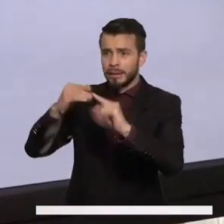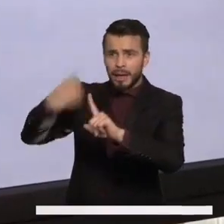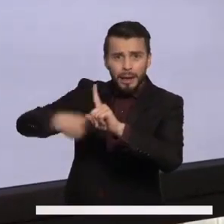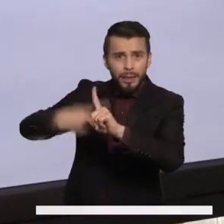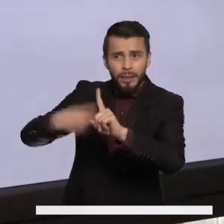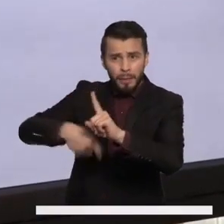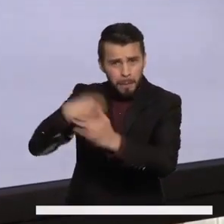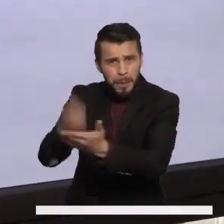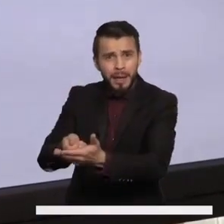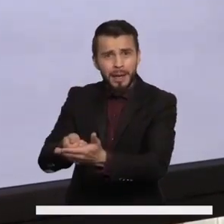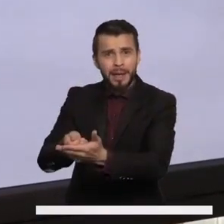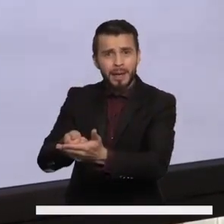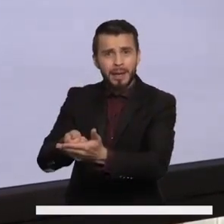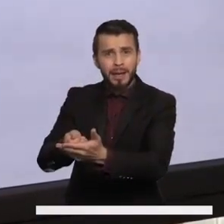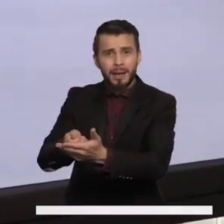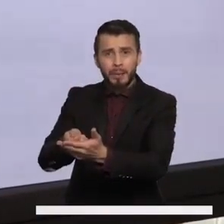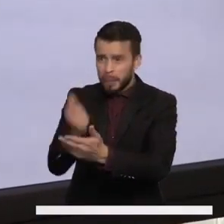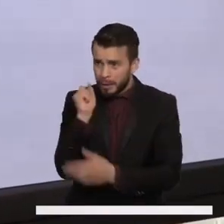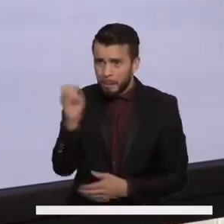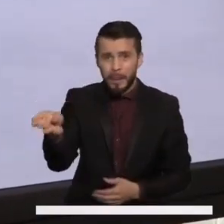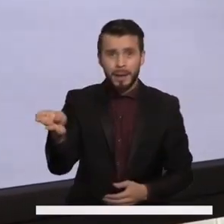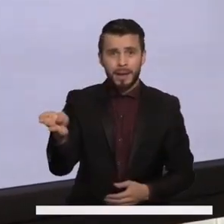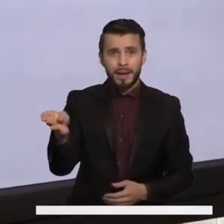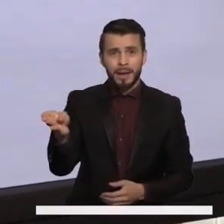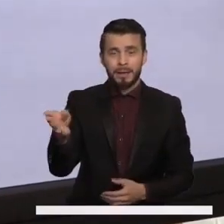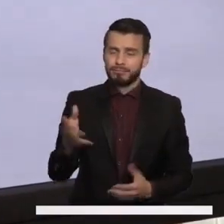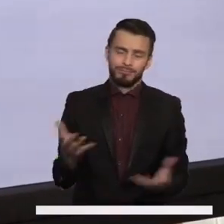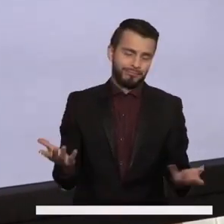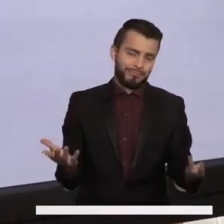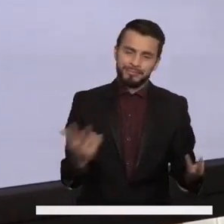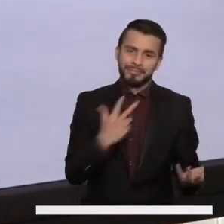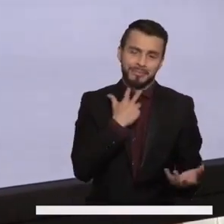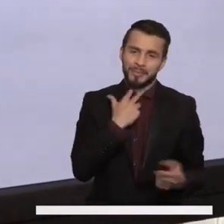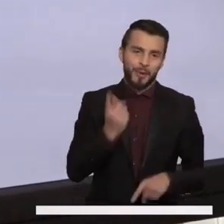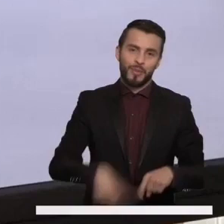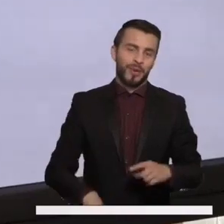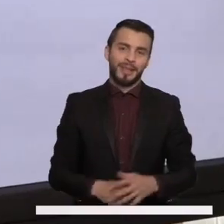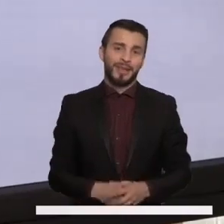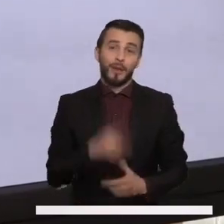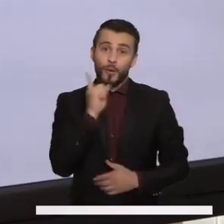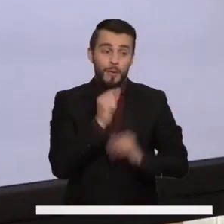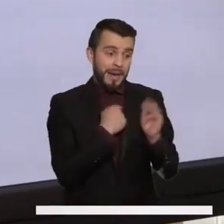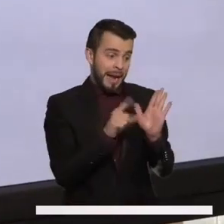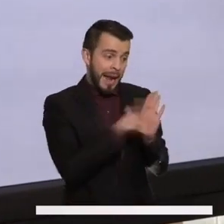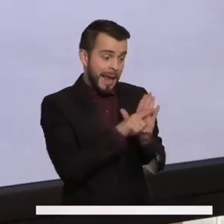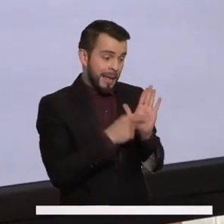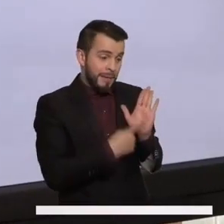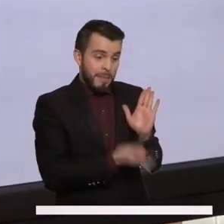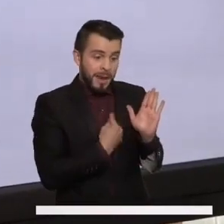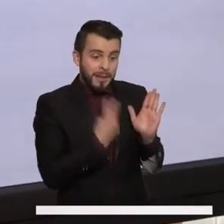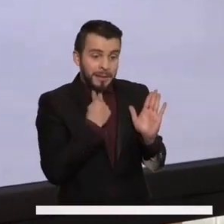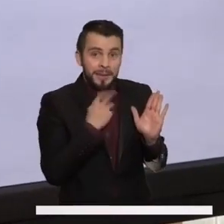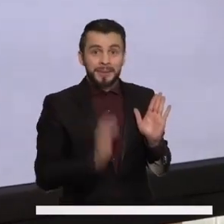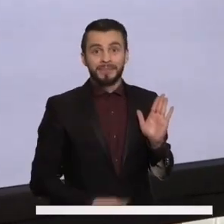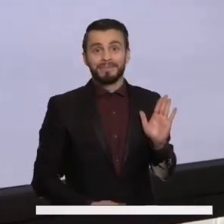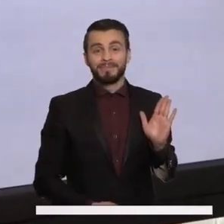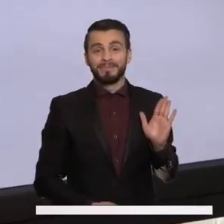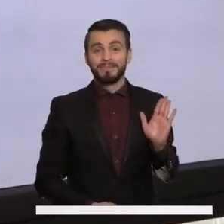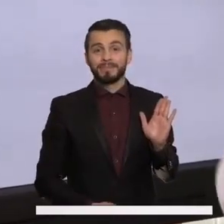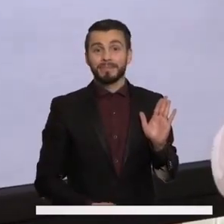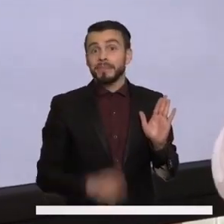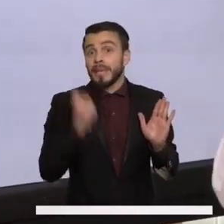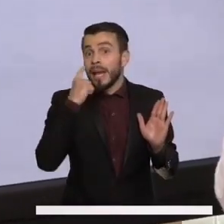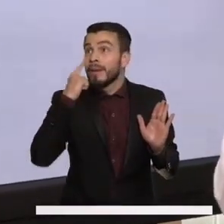impedimento legal no solo financiero a las familias venezolanas lo único que hicimos fue pedir ayuda a ver si el gobierno nacional